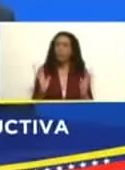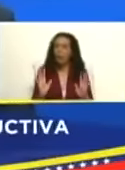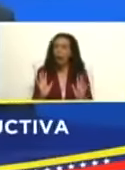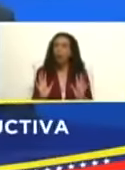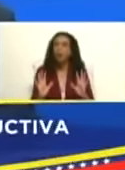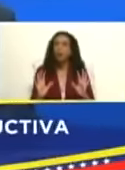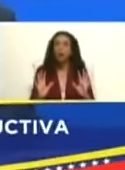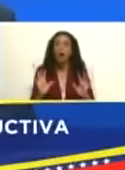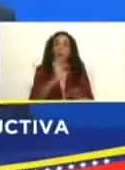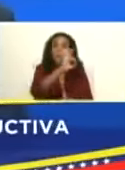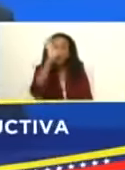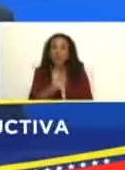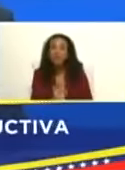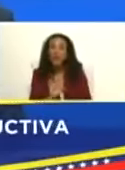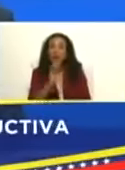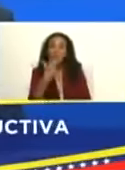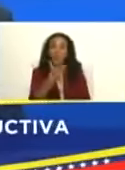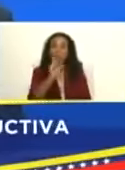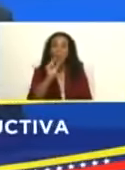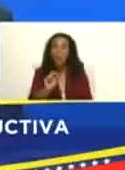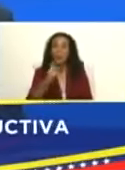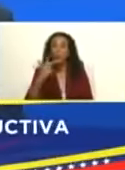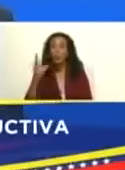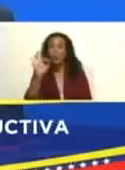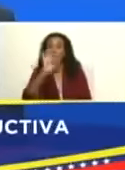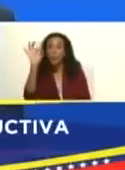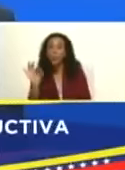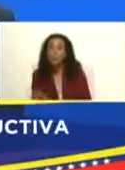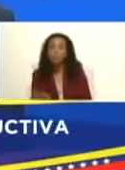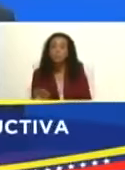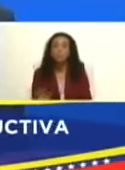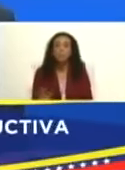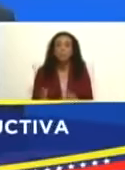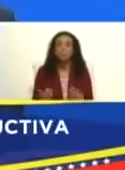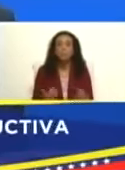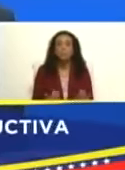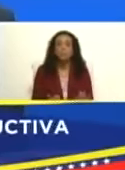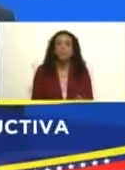Y la tasa más baja, 3.3%